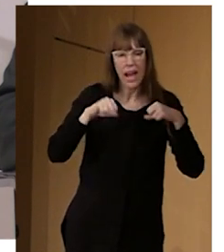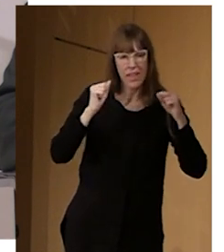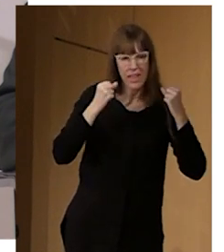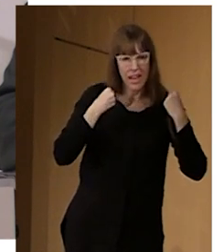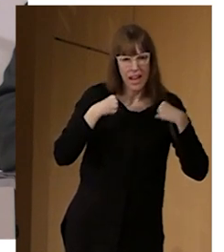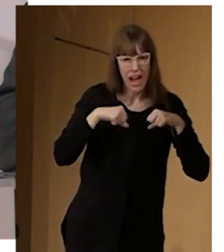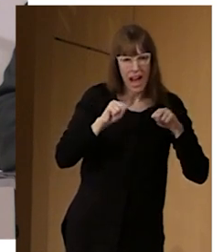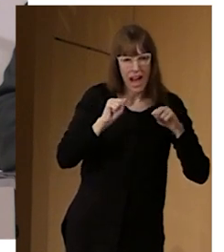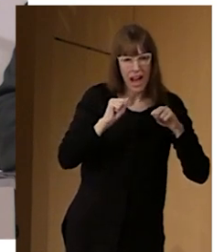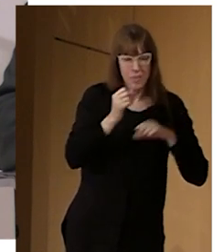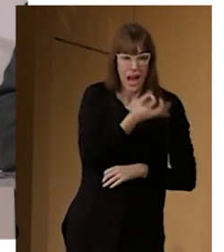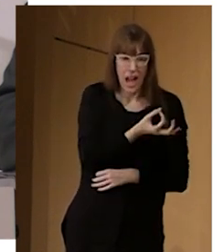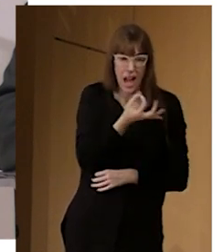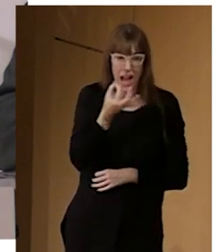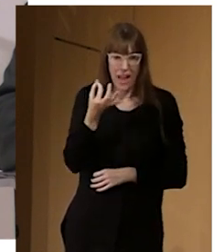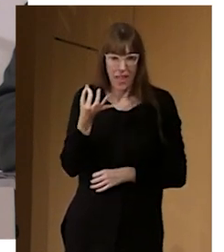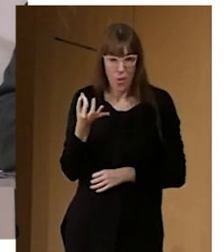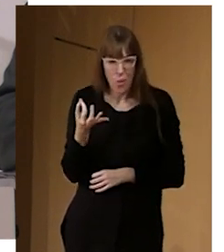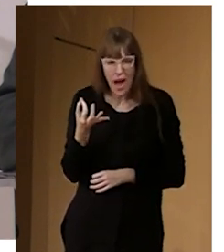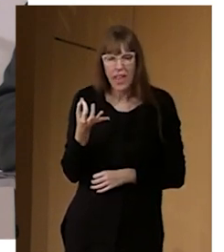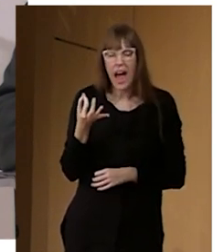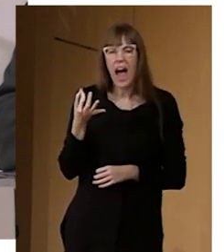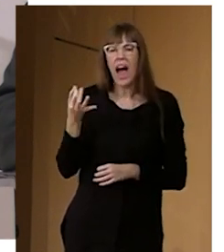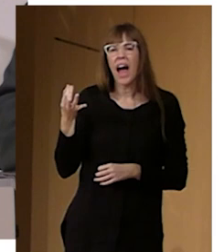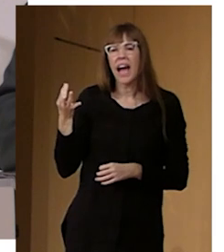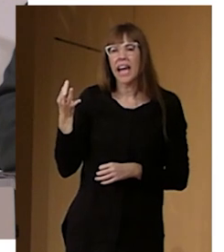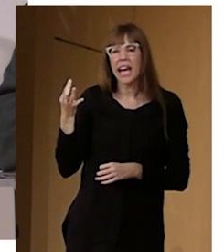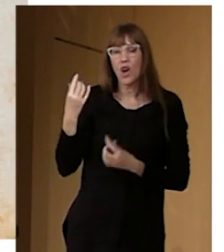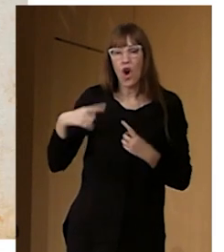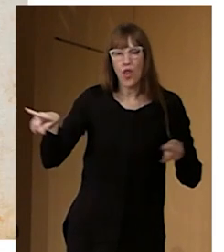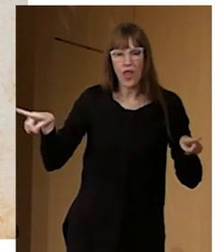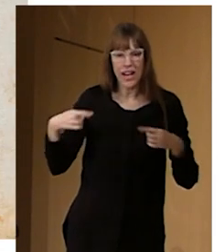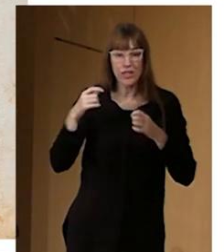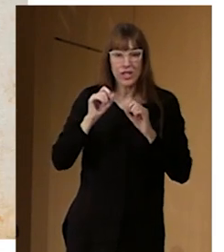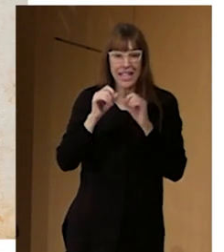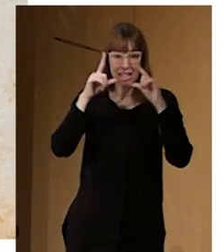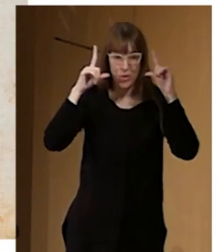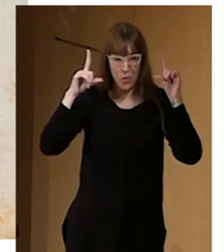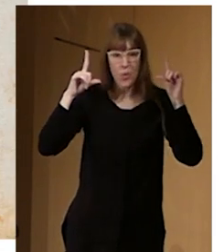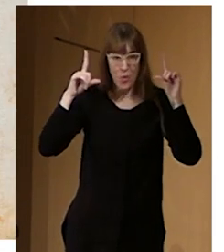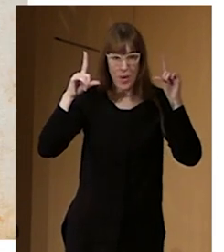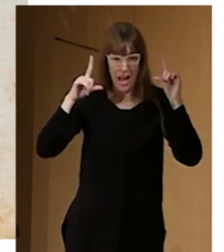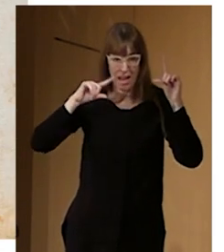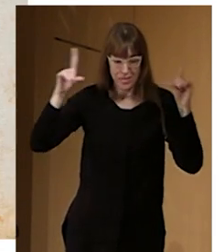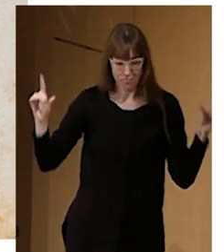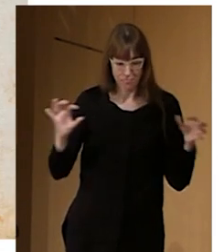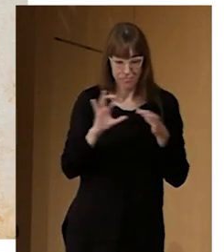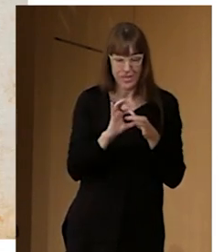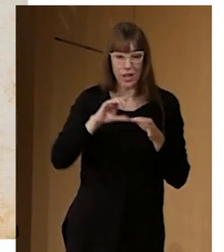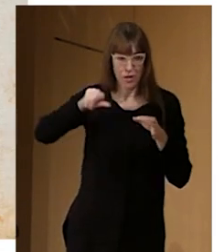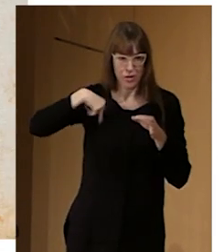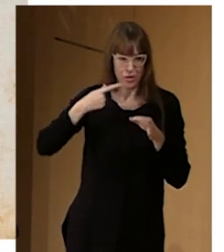formato el ciclo de conciertos descubre conozcamos los nombres pues parece ser que estamos cumpliendo esa función de buena